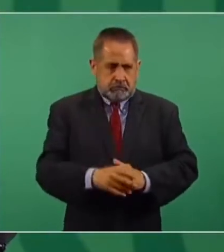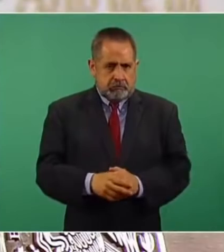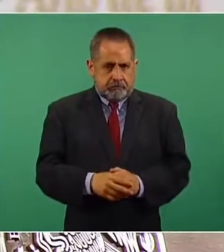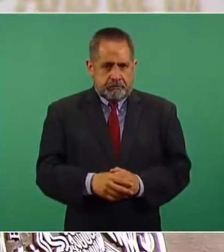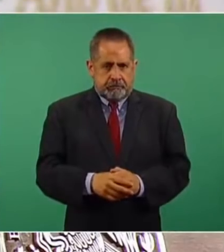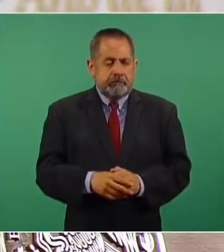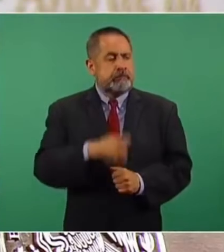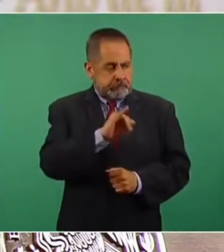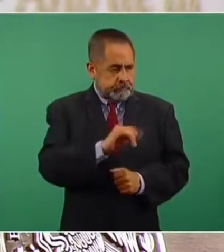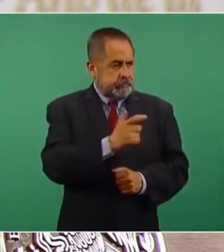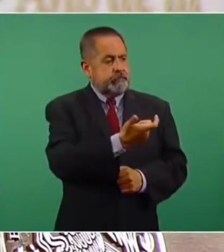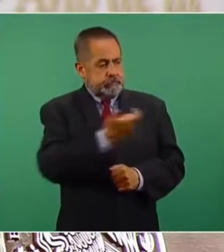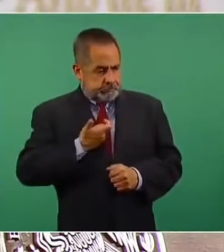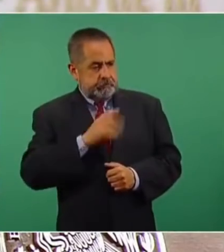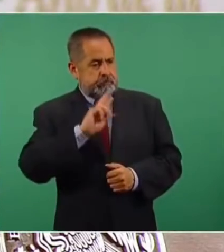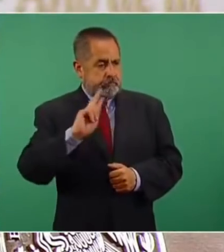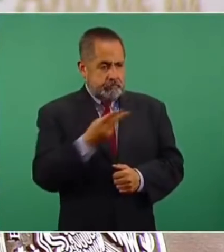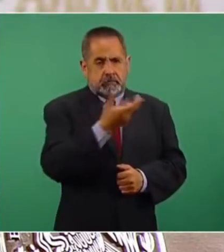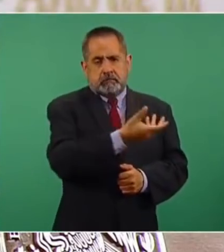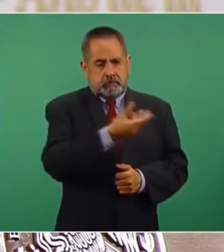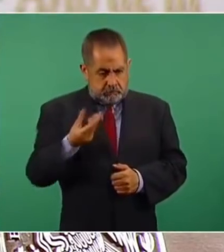Entonces, sí, reparación del daño bajo